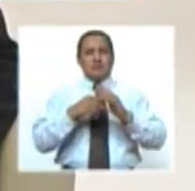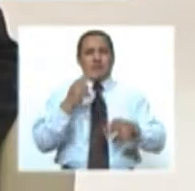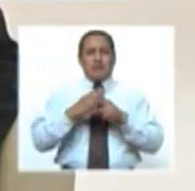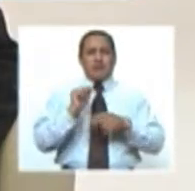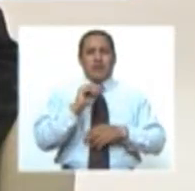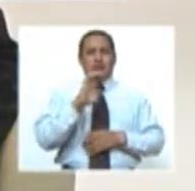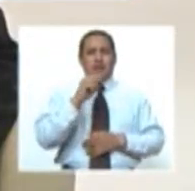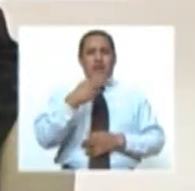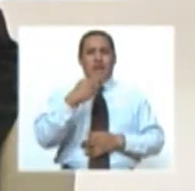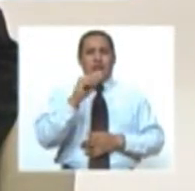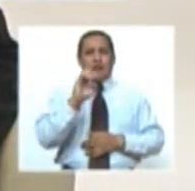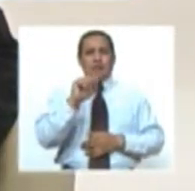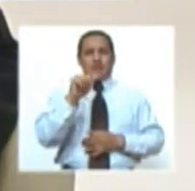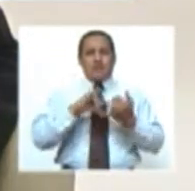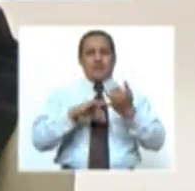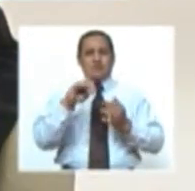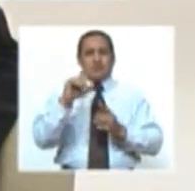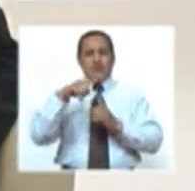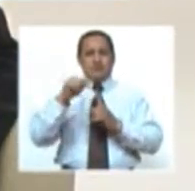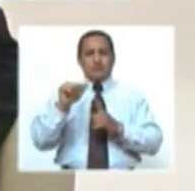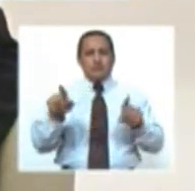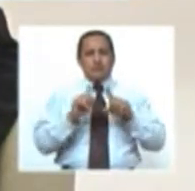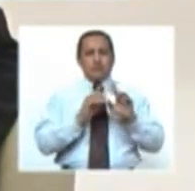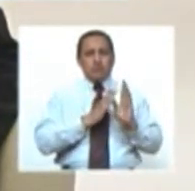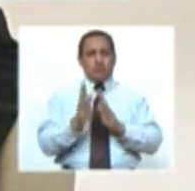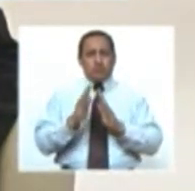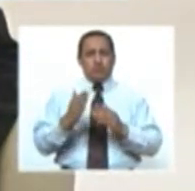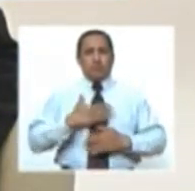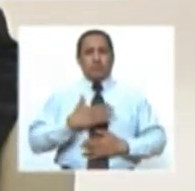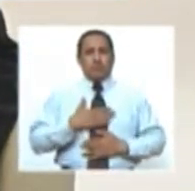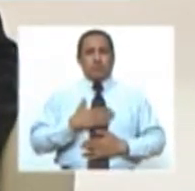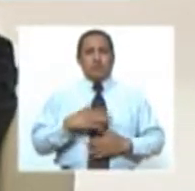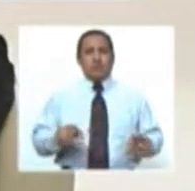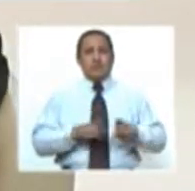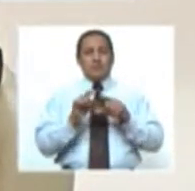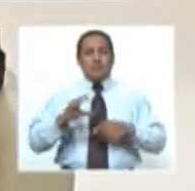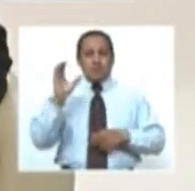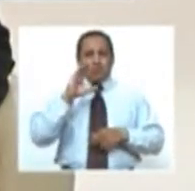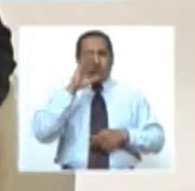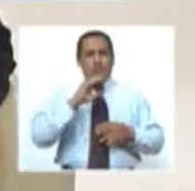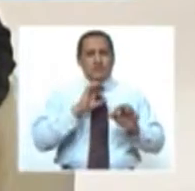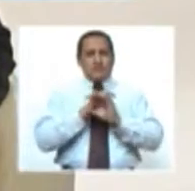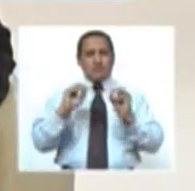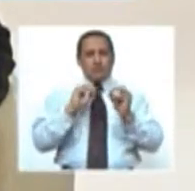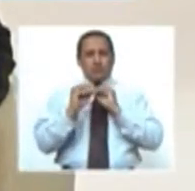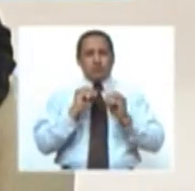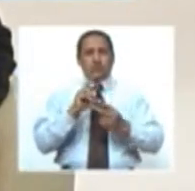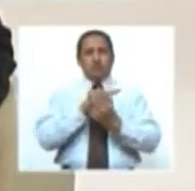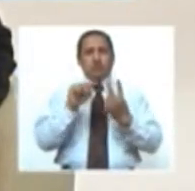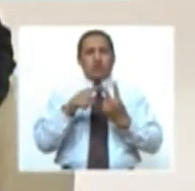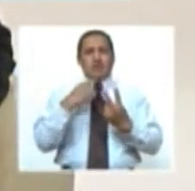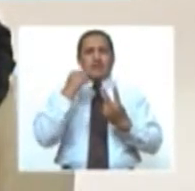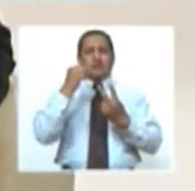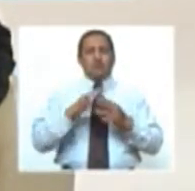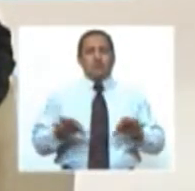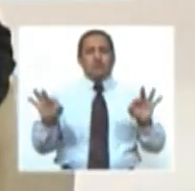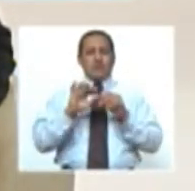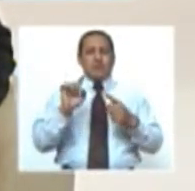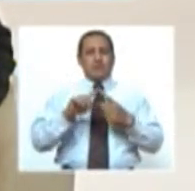quizá inédito, la protección de datos personales, y esto tiene cierta semejanza con lo que se ve en el